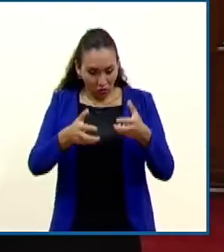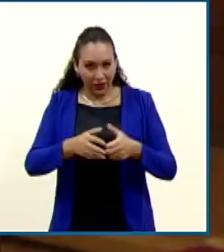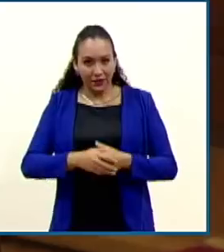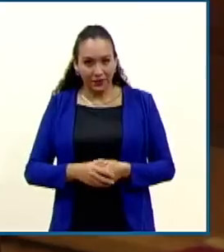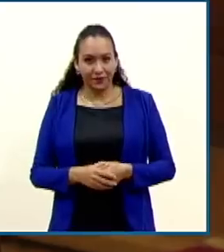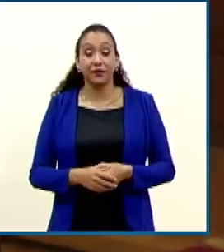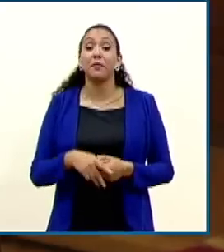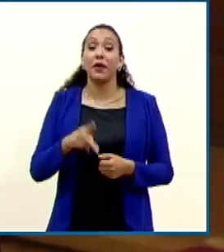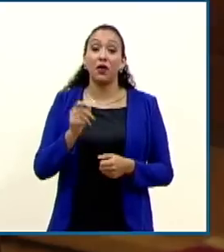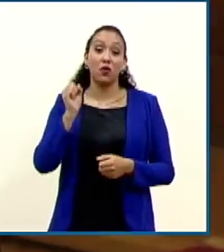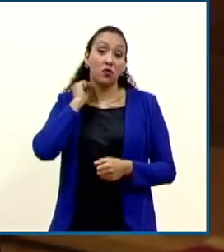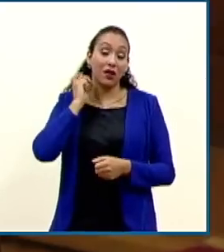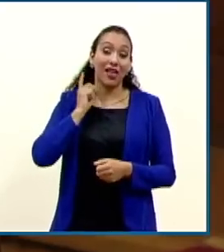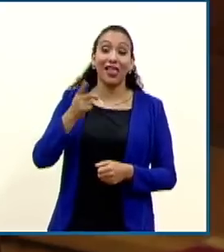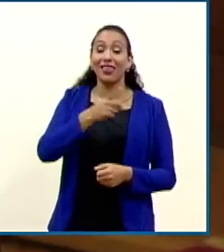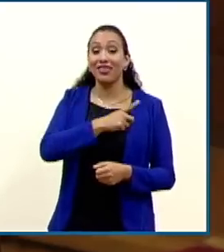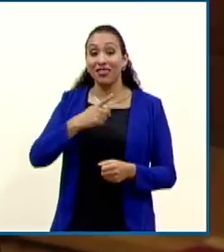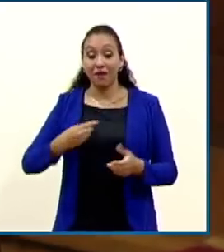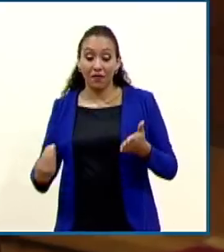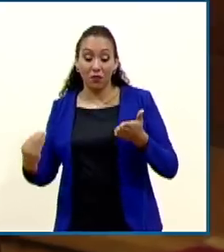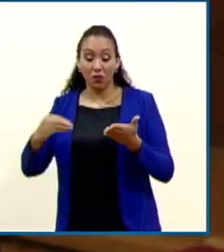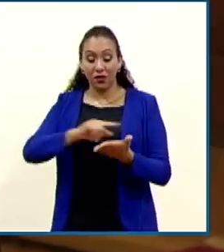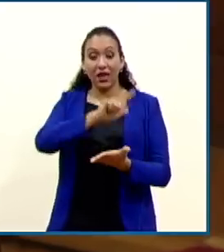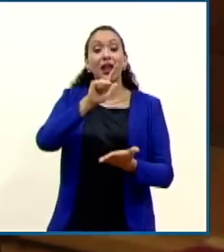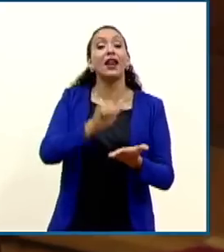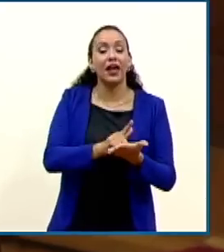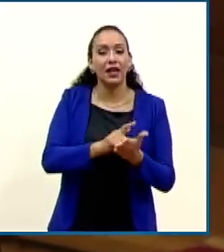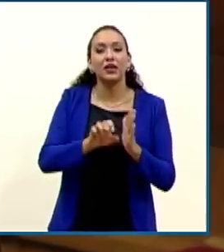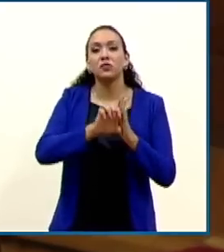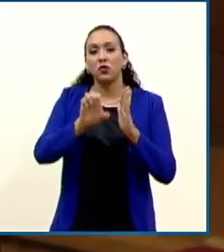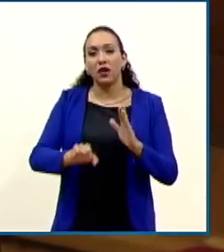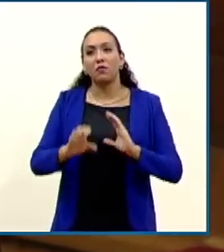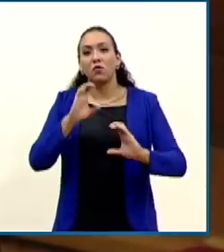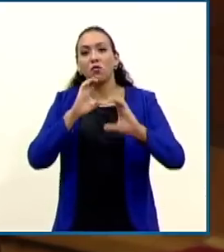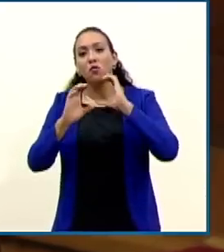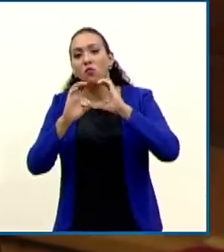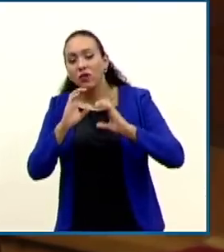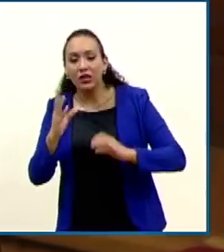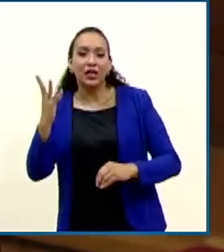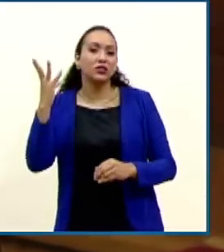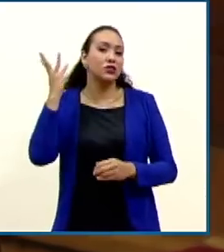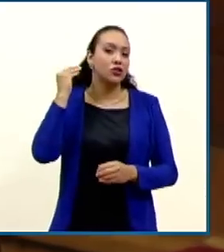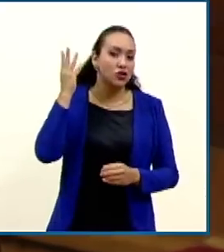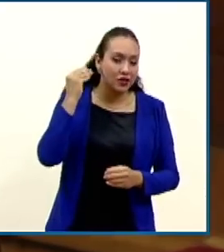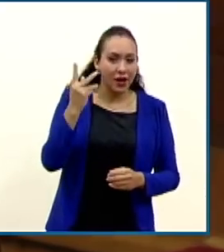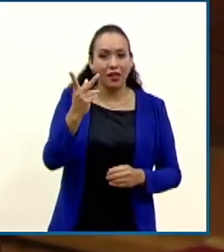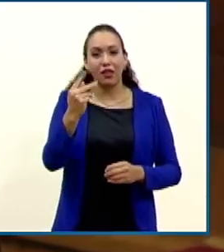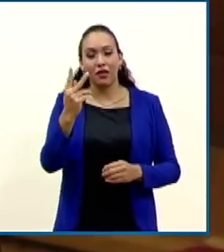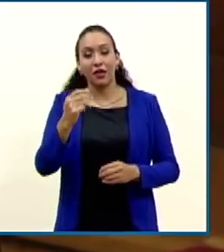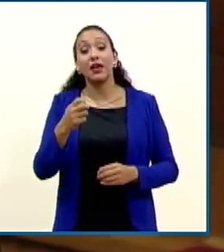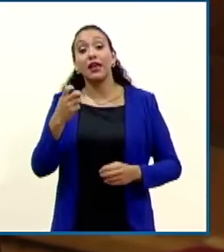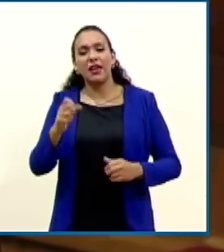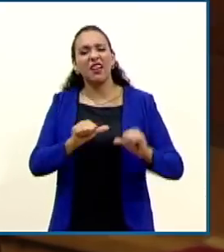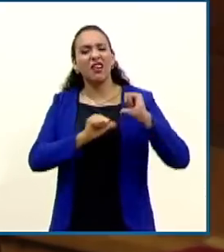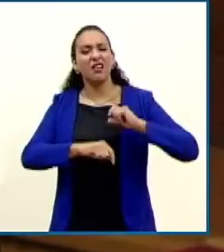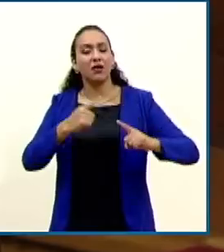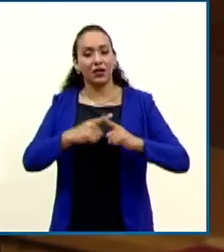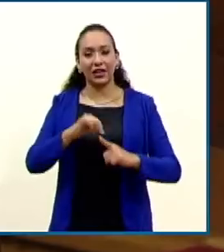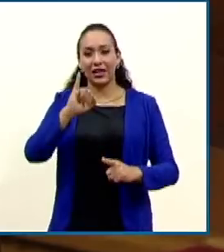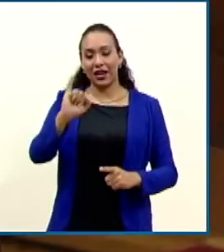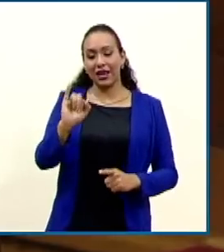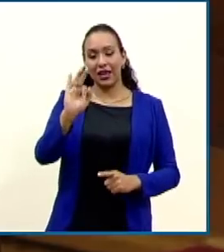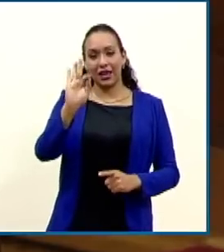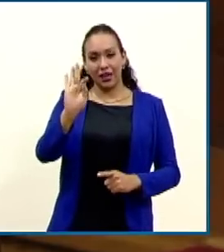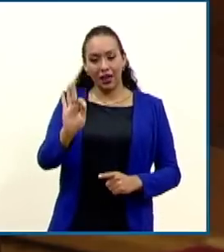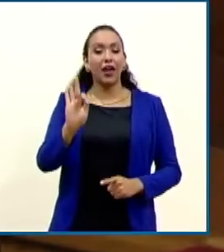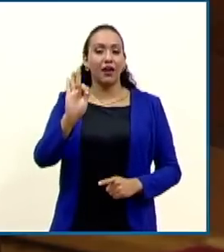Unión dictar leyes sobre telecomunicaciones y de igual manera es el Instituto Federal de